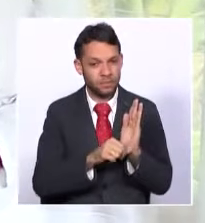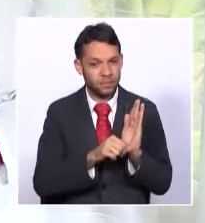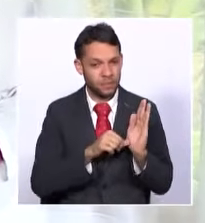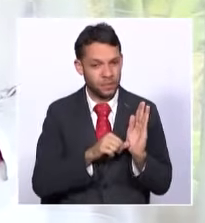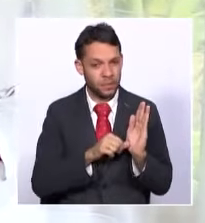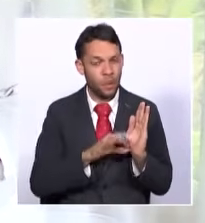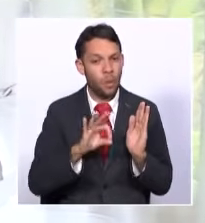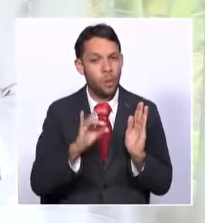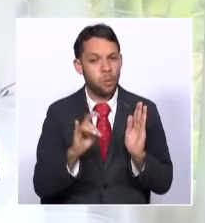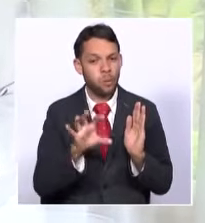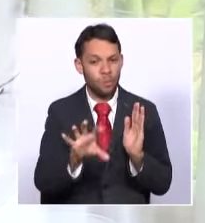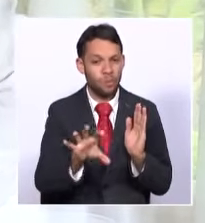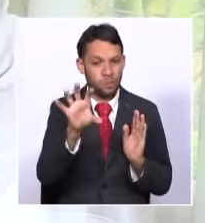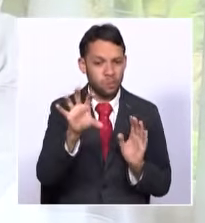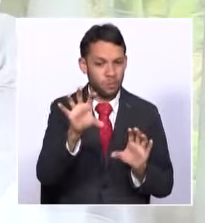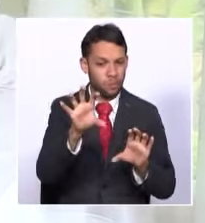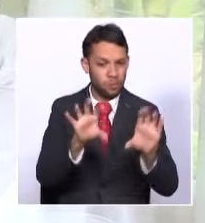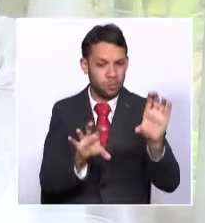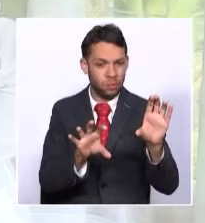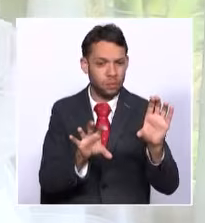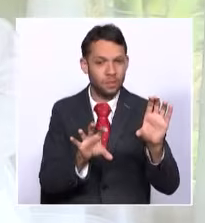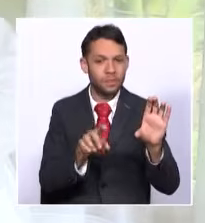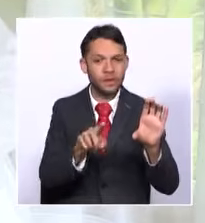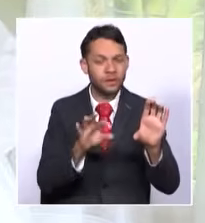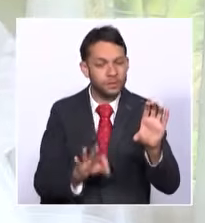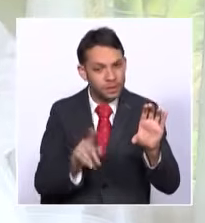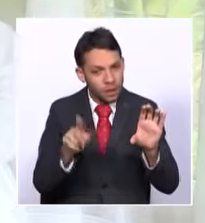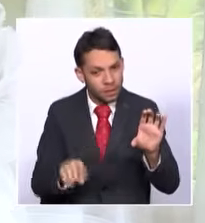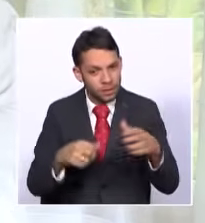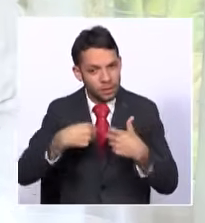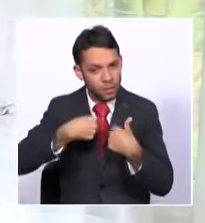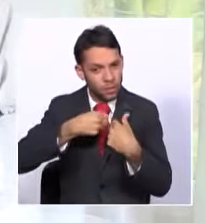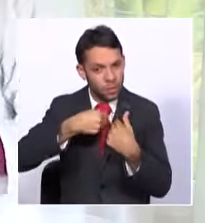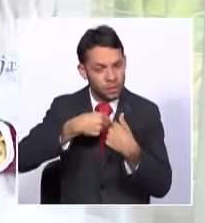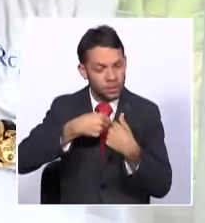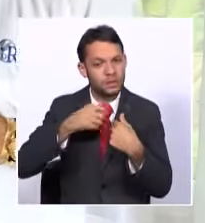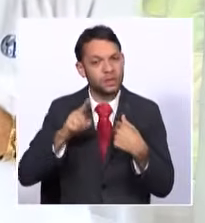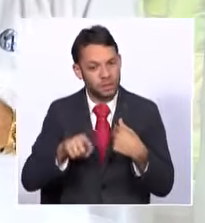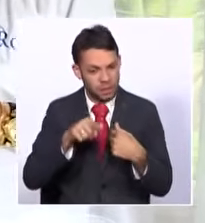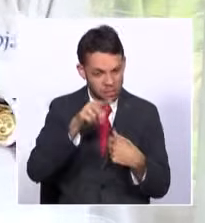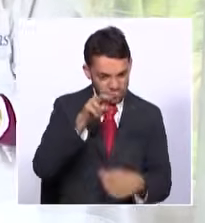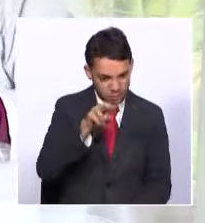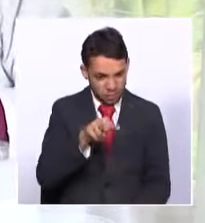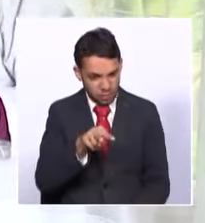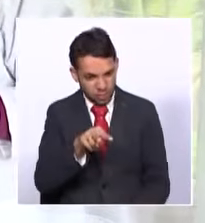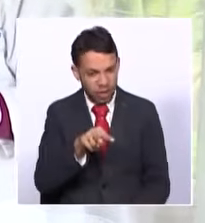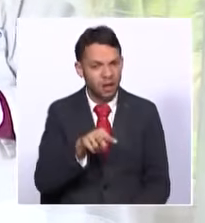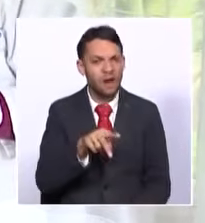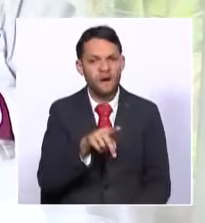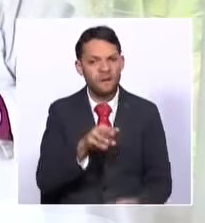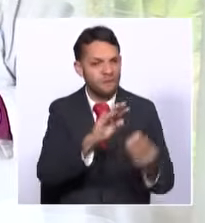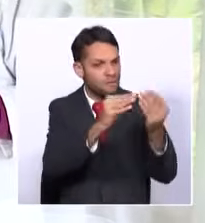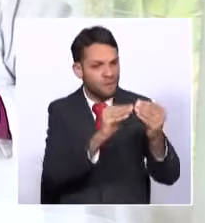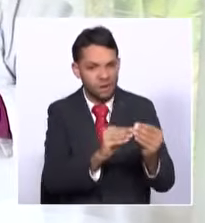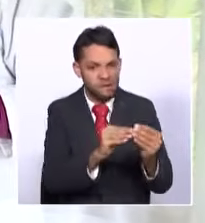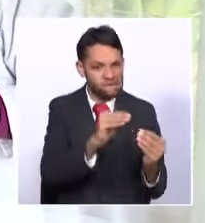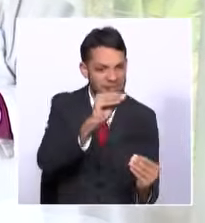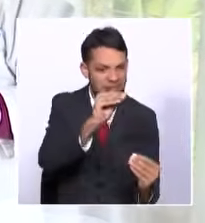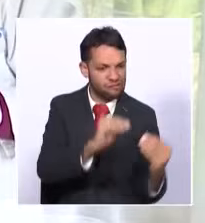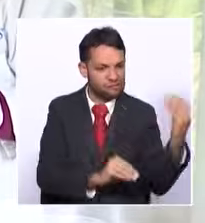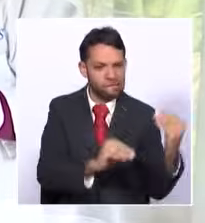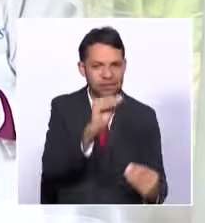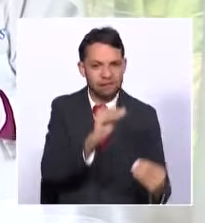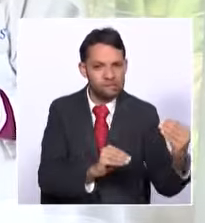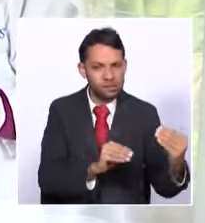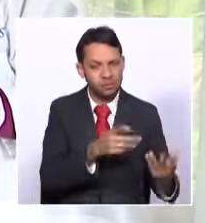más caído que el otro. Y detrás de la rodilla también. Y uno empieza a ver que el paciente está descuadrado.